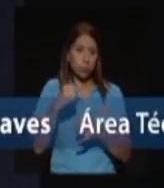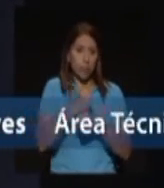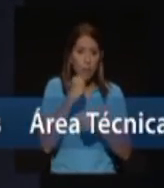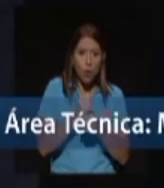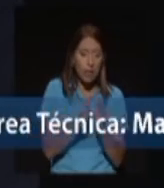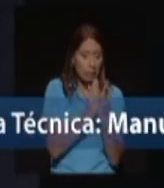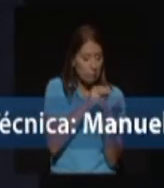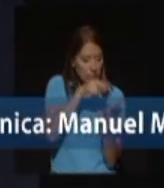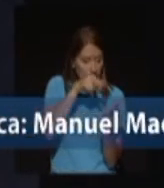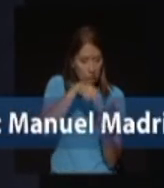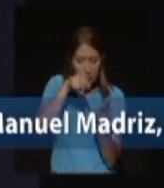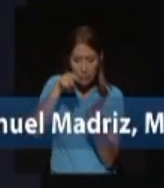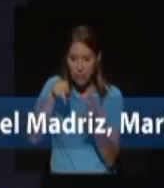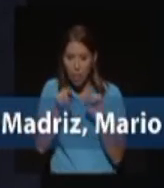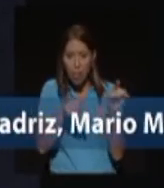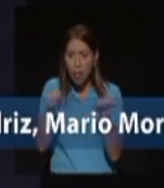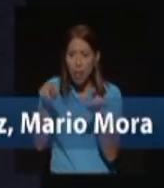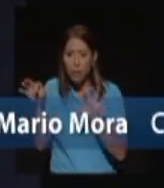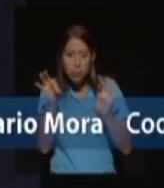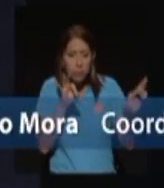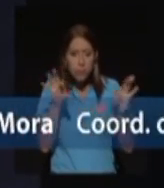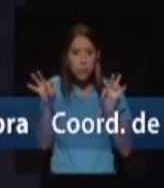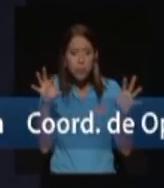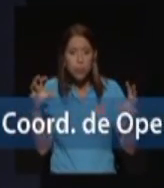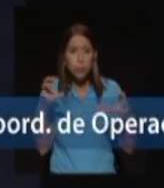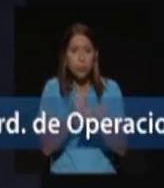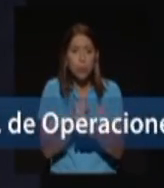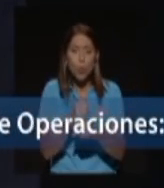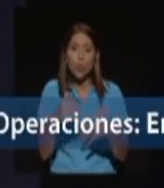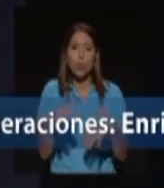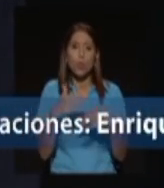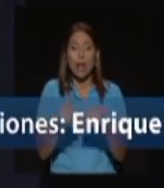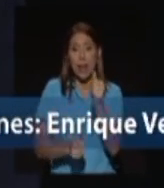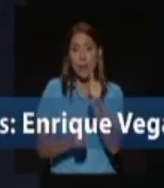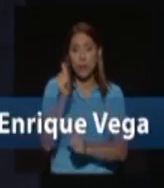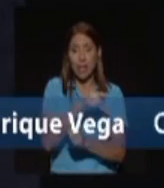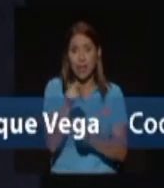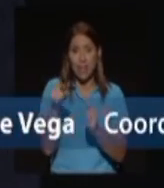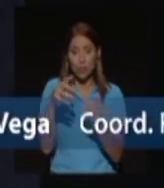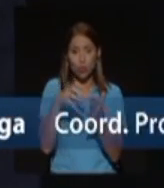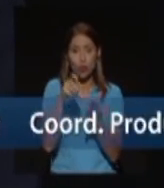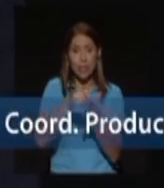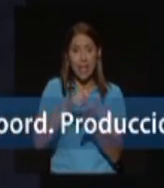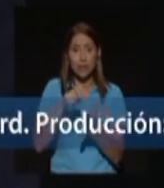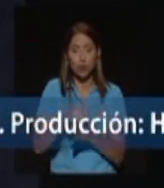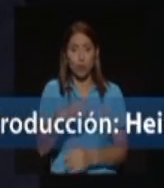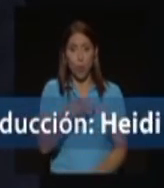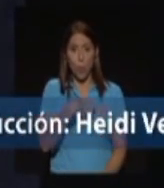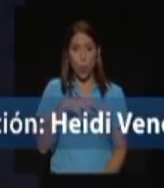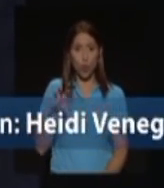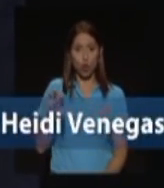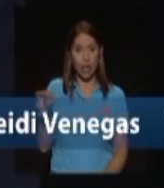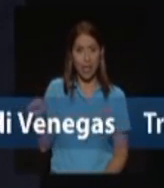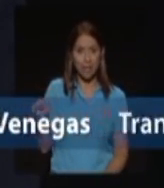escogencia muy vasta, ¿verdad? Y en buena parte, la mayor parte de los textos ahí citados fueron textos propios de él, ¿verdad?, que